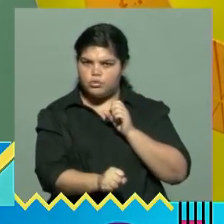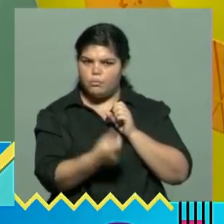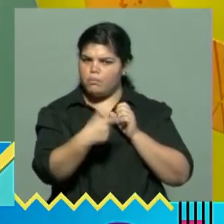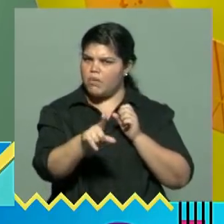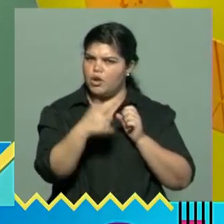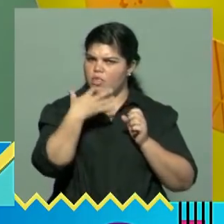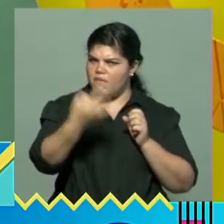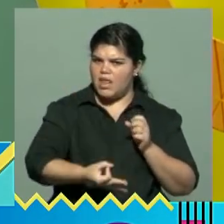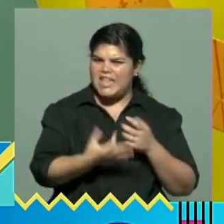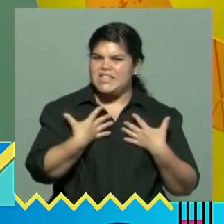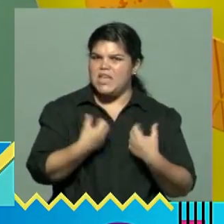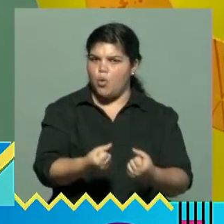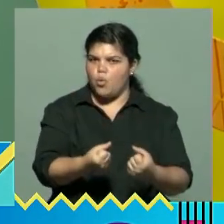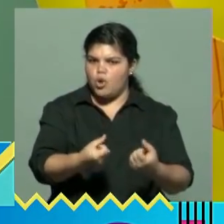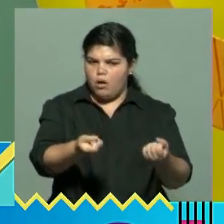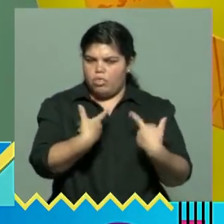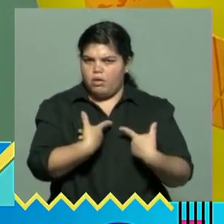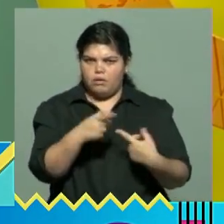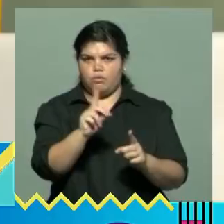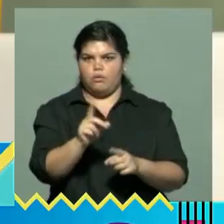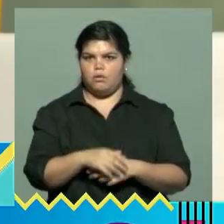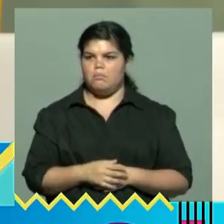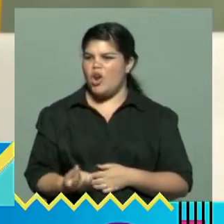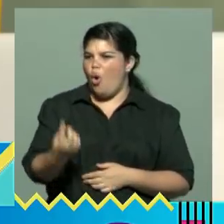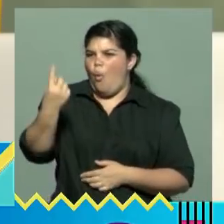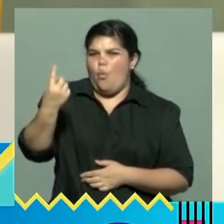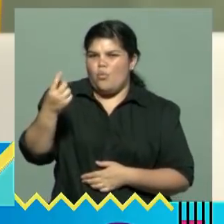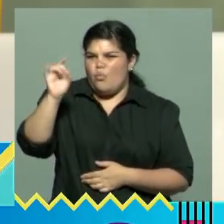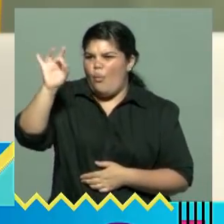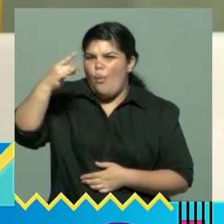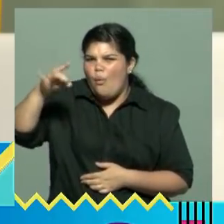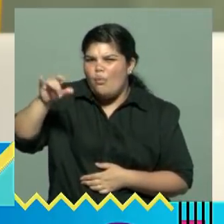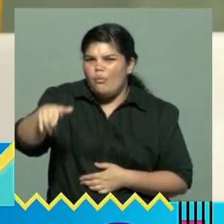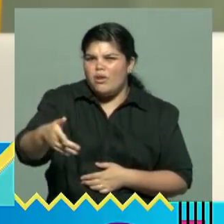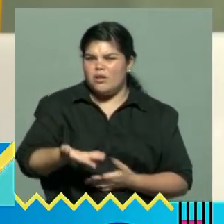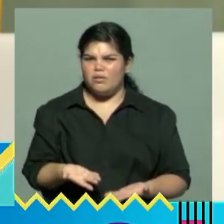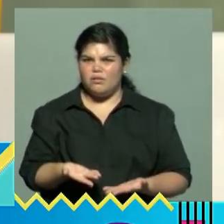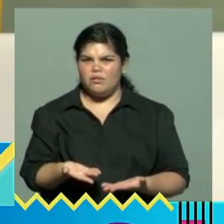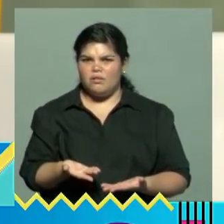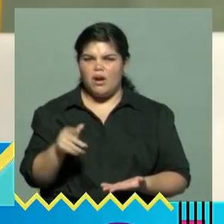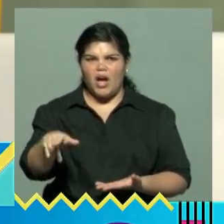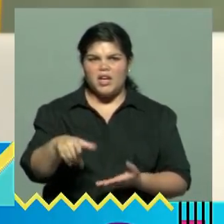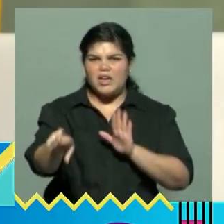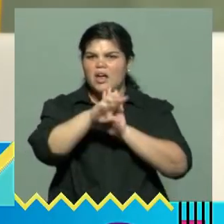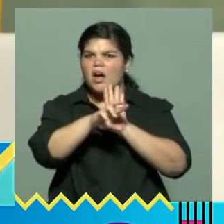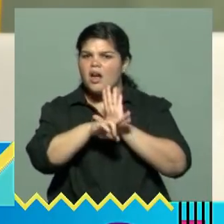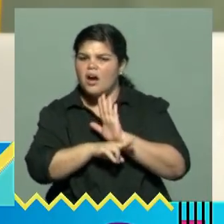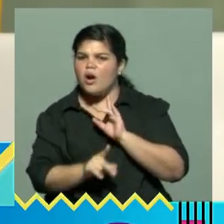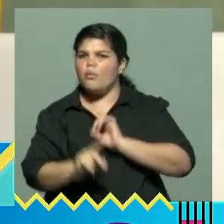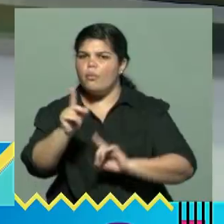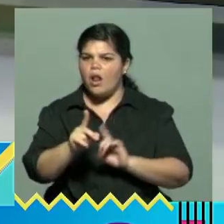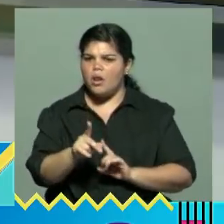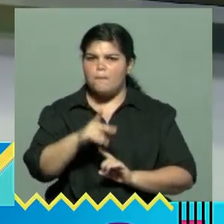seguro para la mujer. Pero eso es un caso, digamos, una excepción, no es la regla. la regla es que hoy un montón de mujeres mueren por